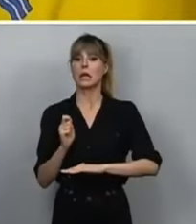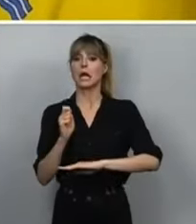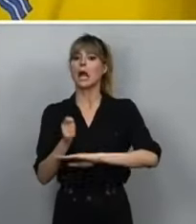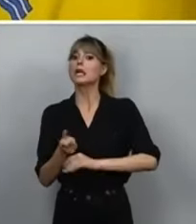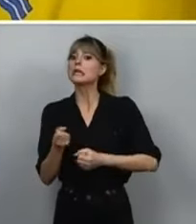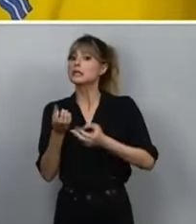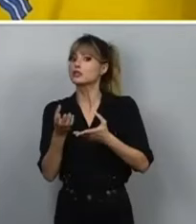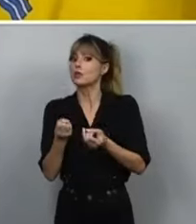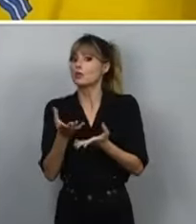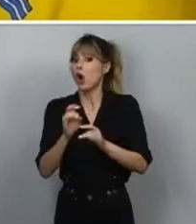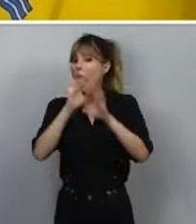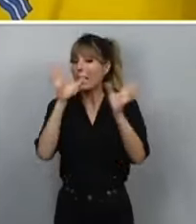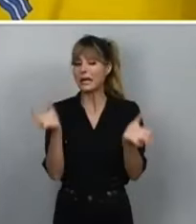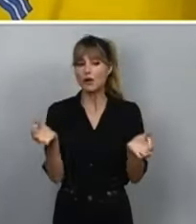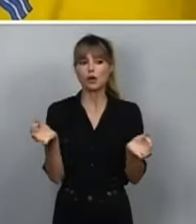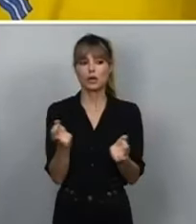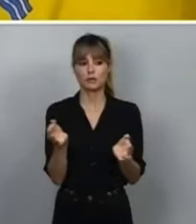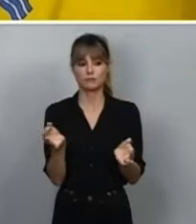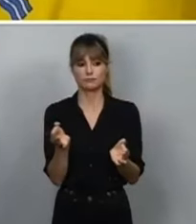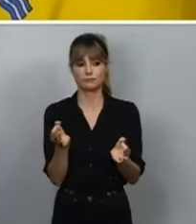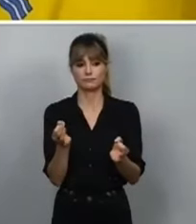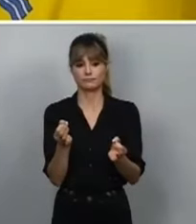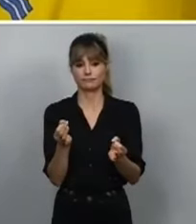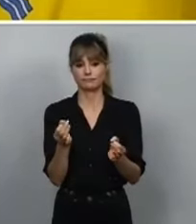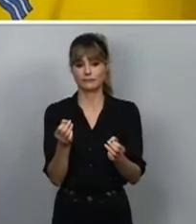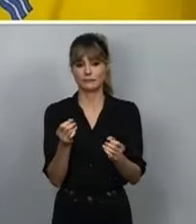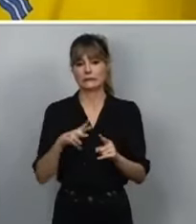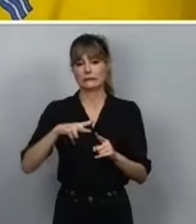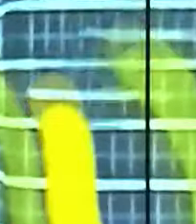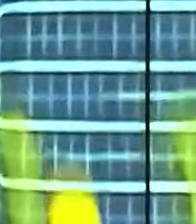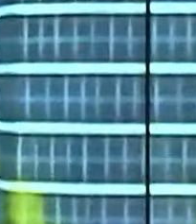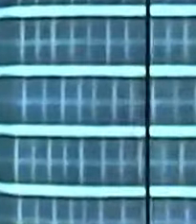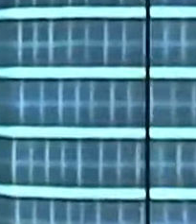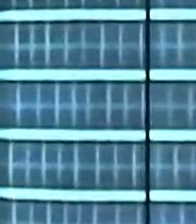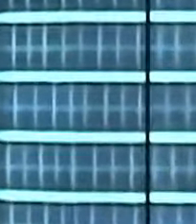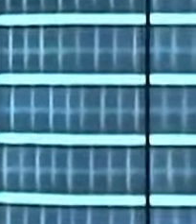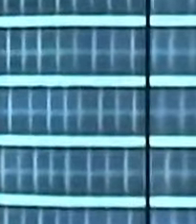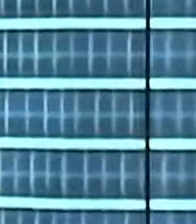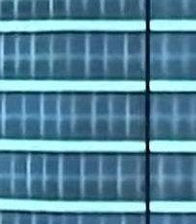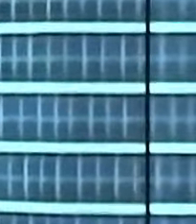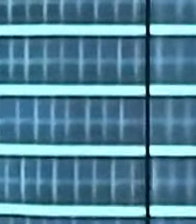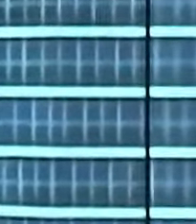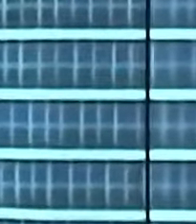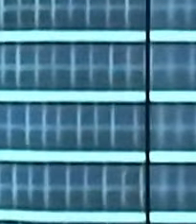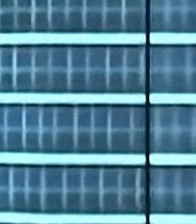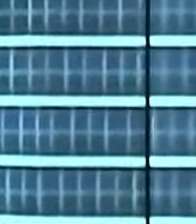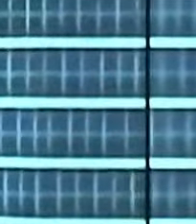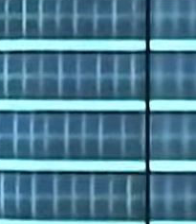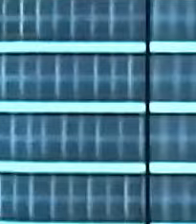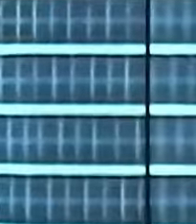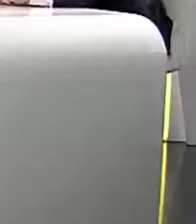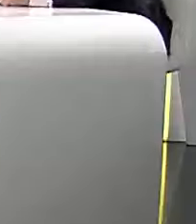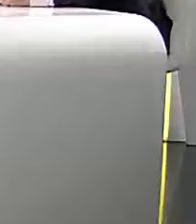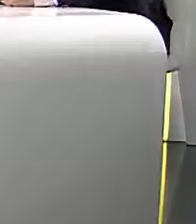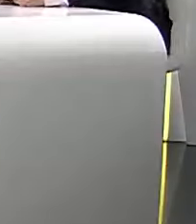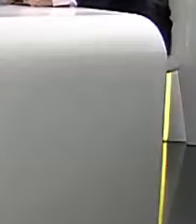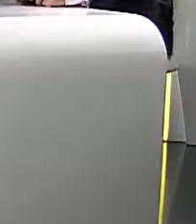parece claro es que se aproxima el archivo de esta causa. Eso es lo que mencionaba Fran Casa al